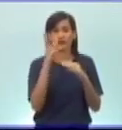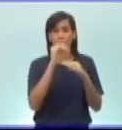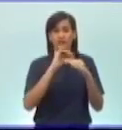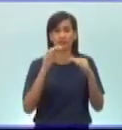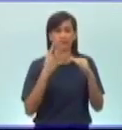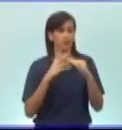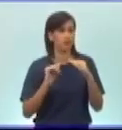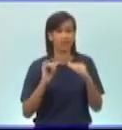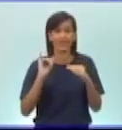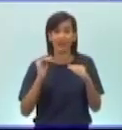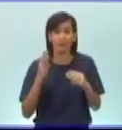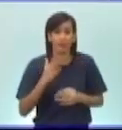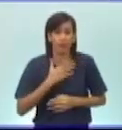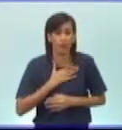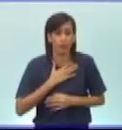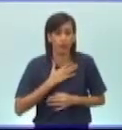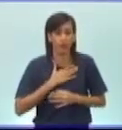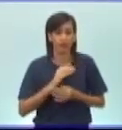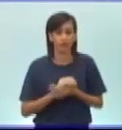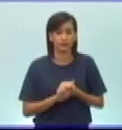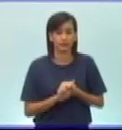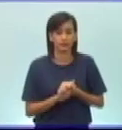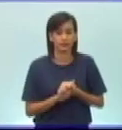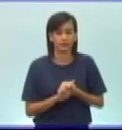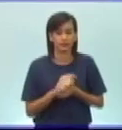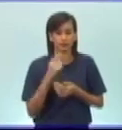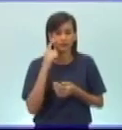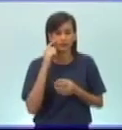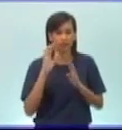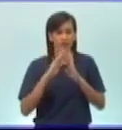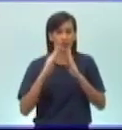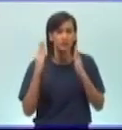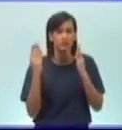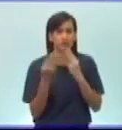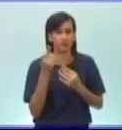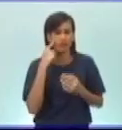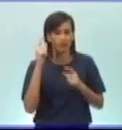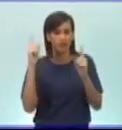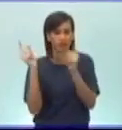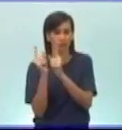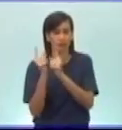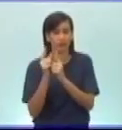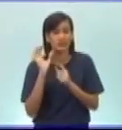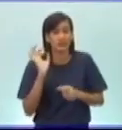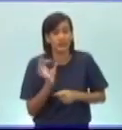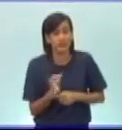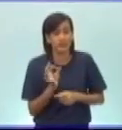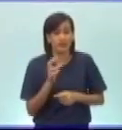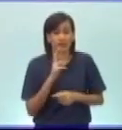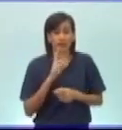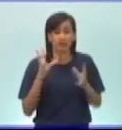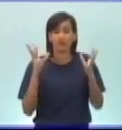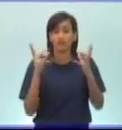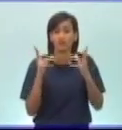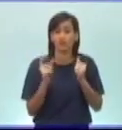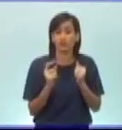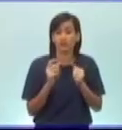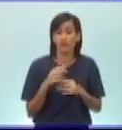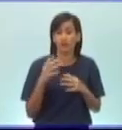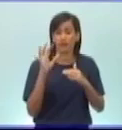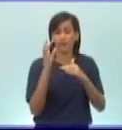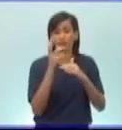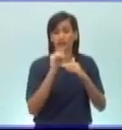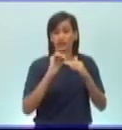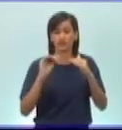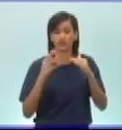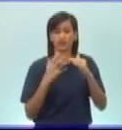Dicen esta generalización que aparece aquí a la derecha, siempre que el resultado sea una fracción impropia,